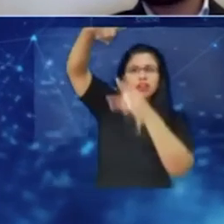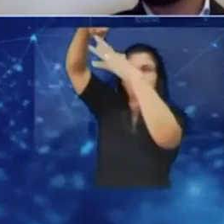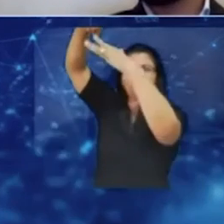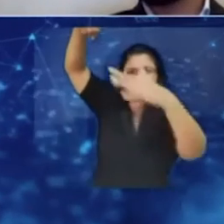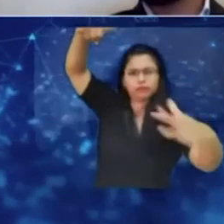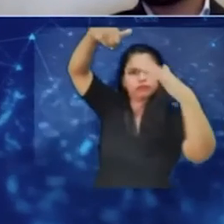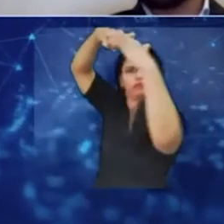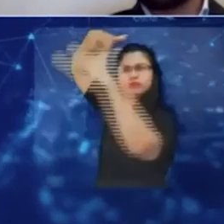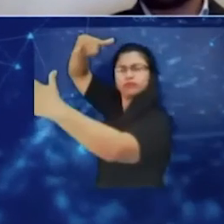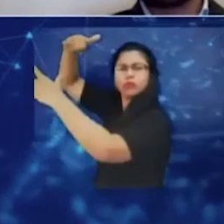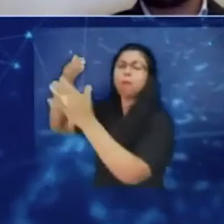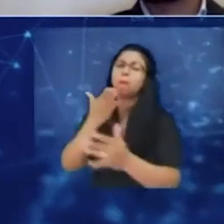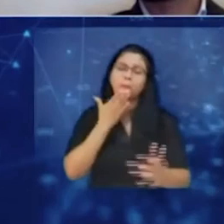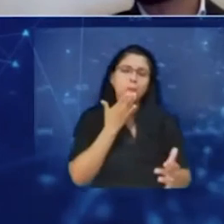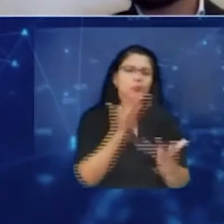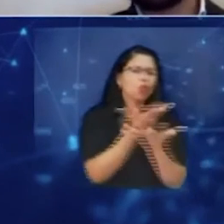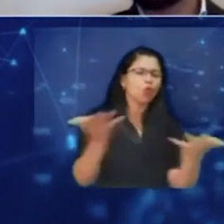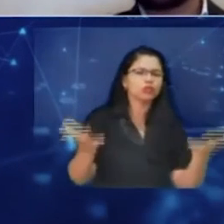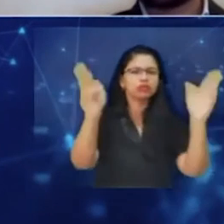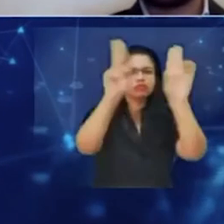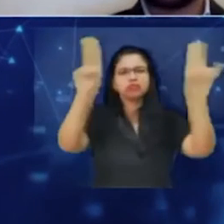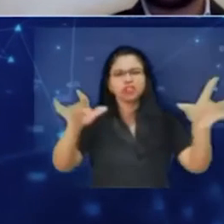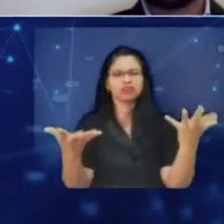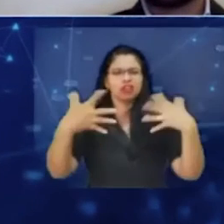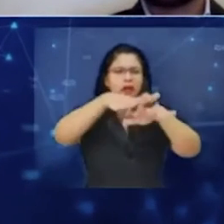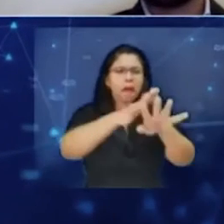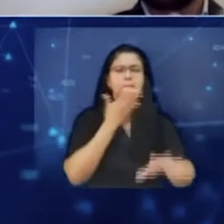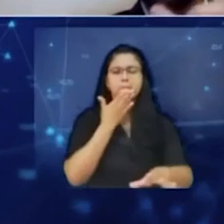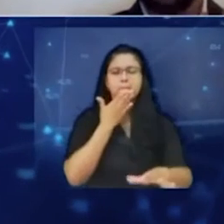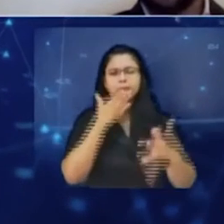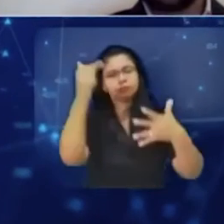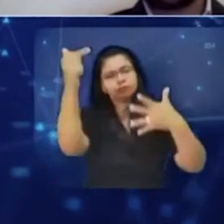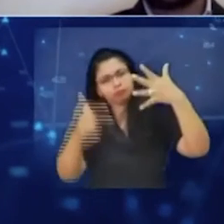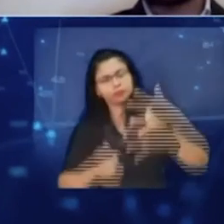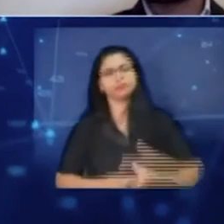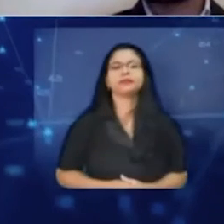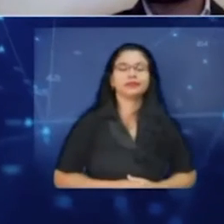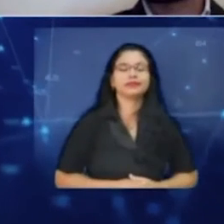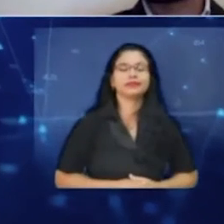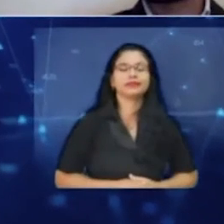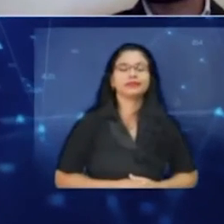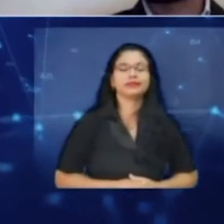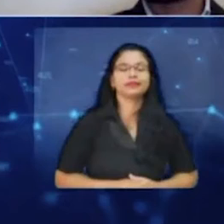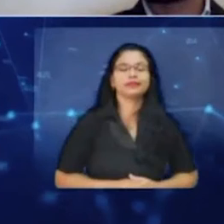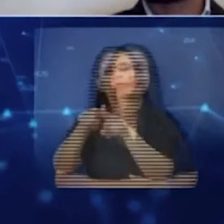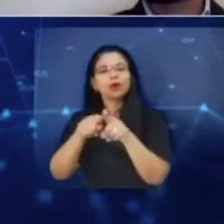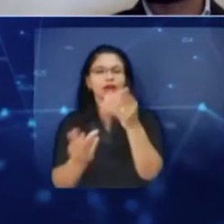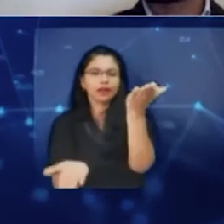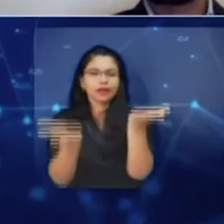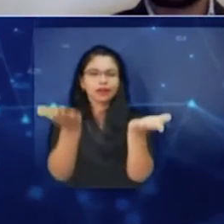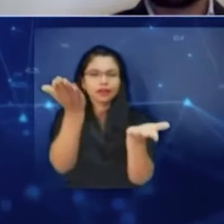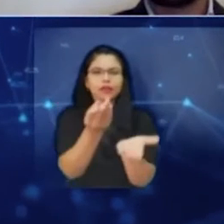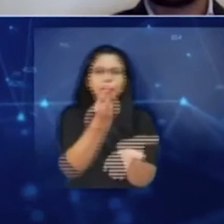Y por último, las terminales de usuario. Entonces, se tiene que hacer todavía mucho trabajo para que estas sean y lleguen al punto de equilibrio con